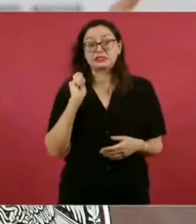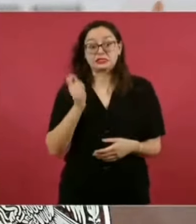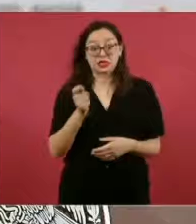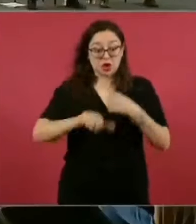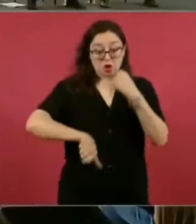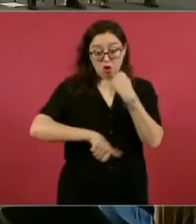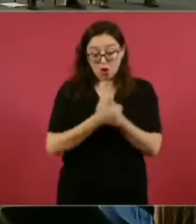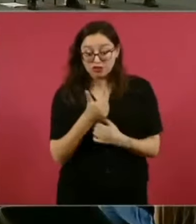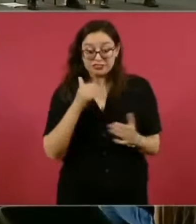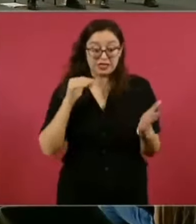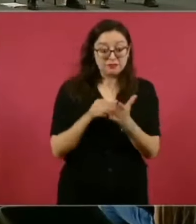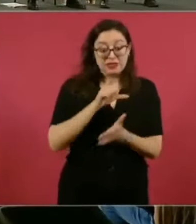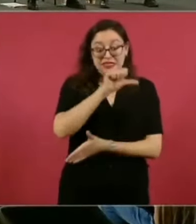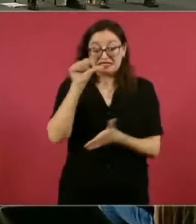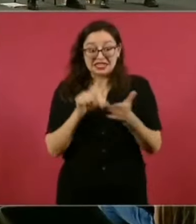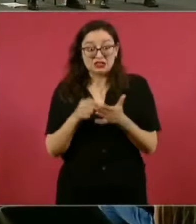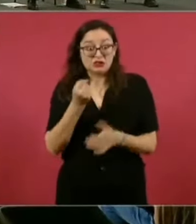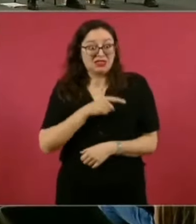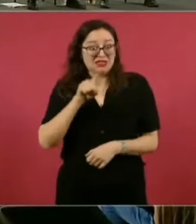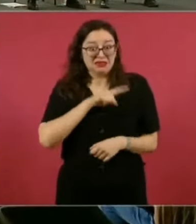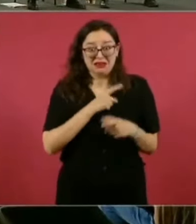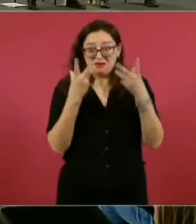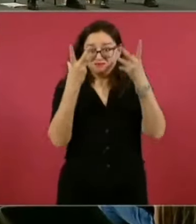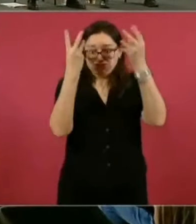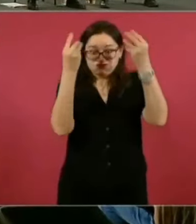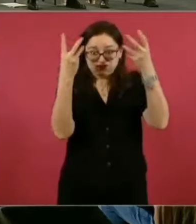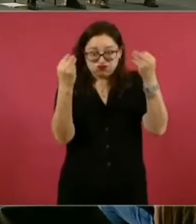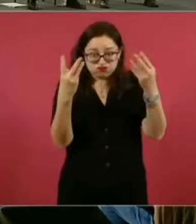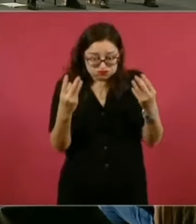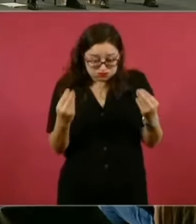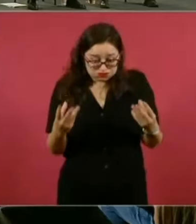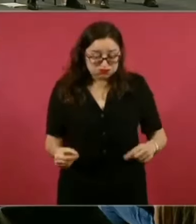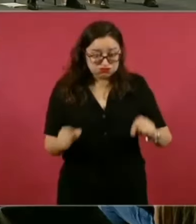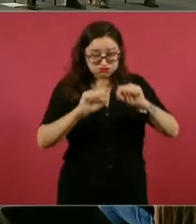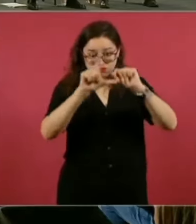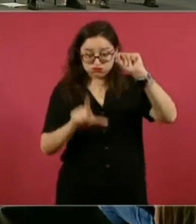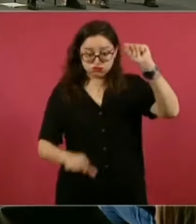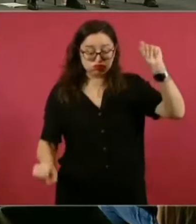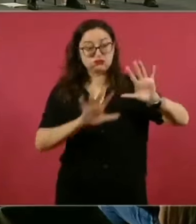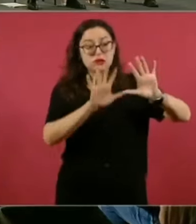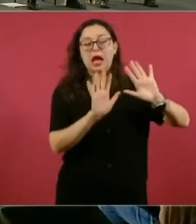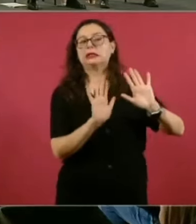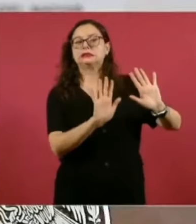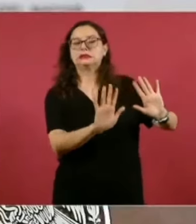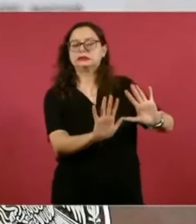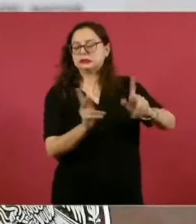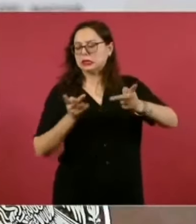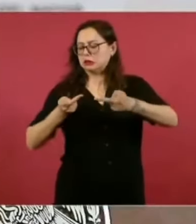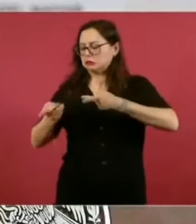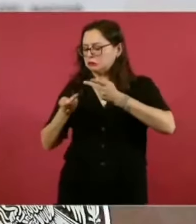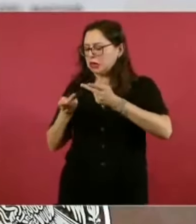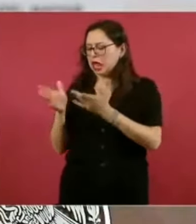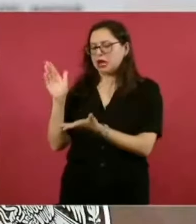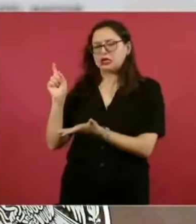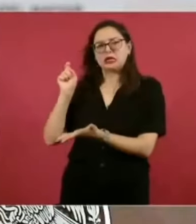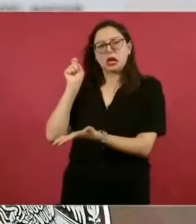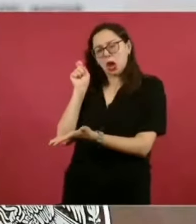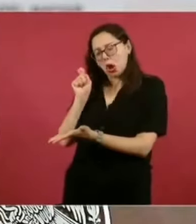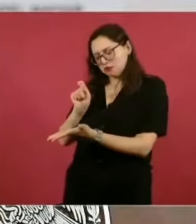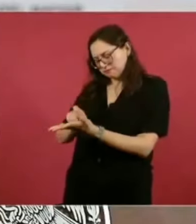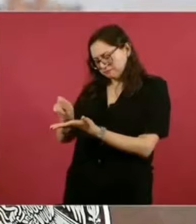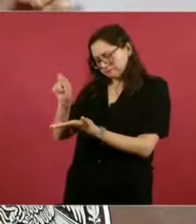manera burocrática o hacerlo desde una planeación desde la ciudad o incluso desde la ciudad capital de